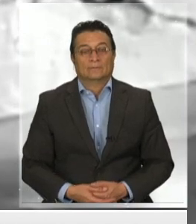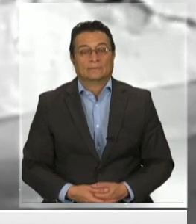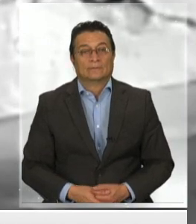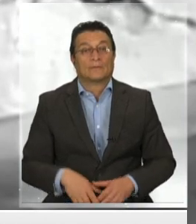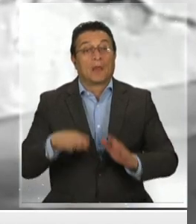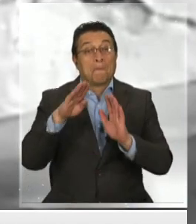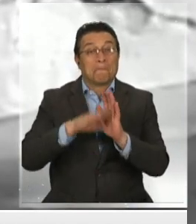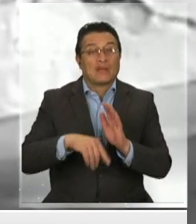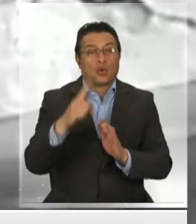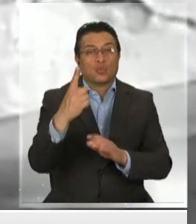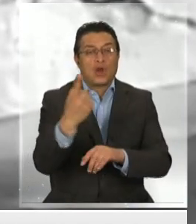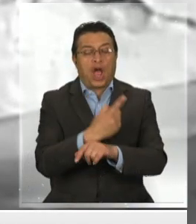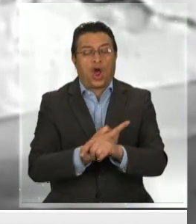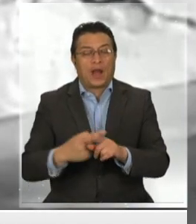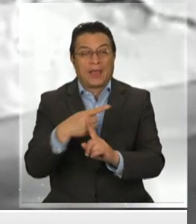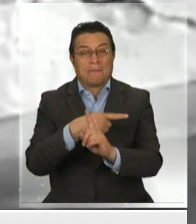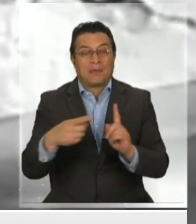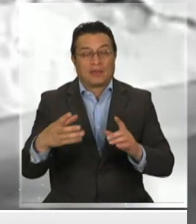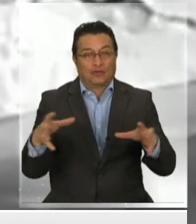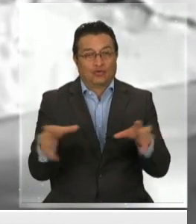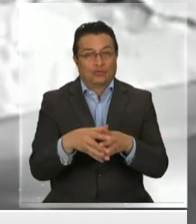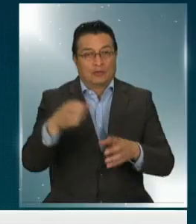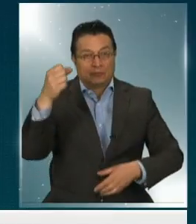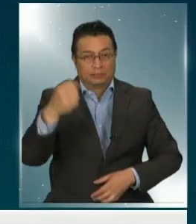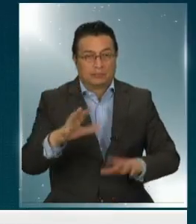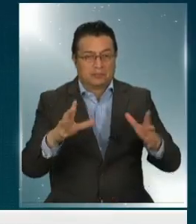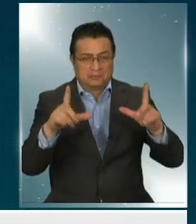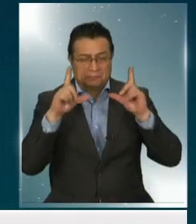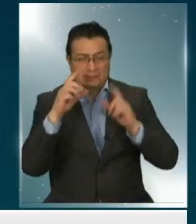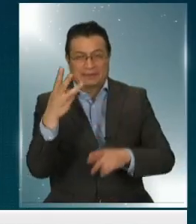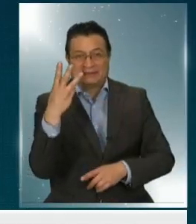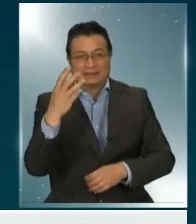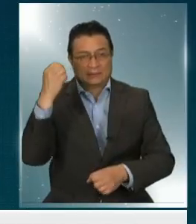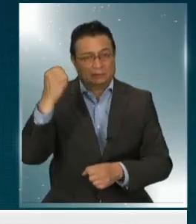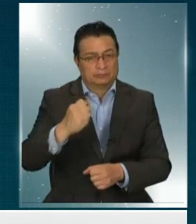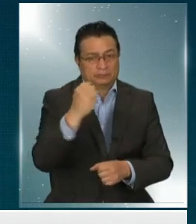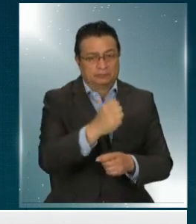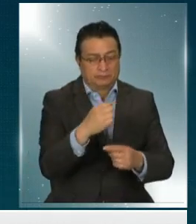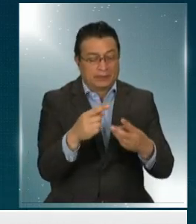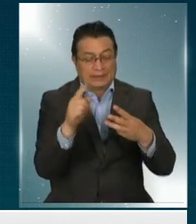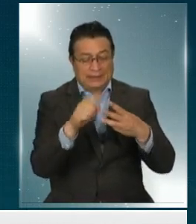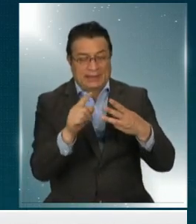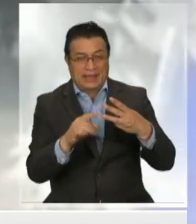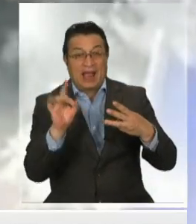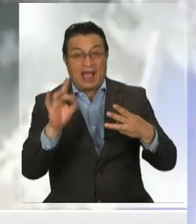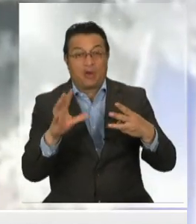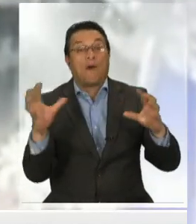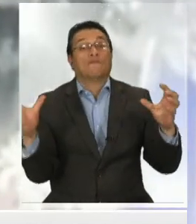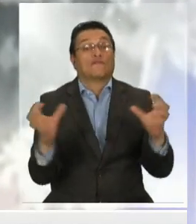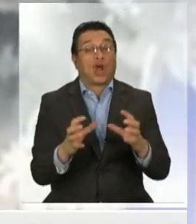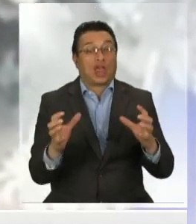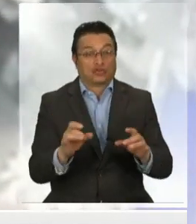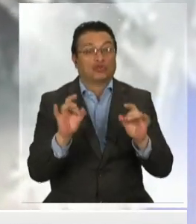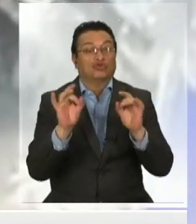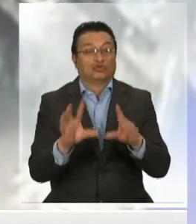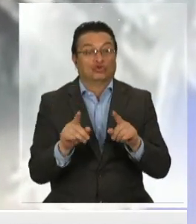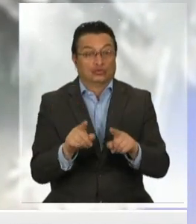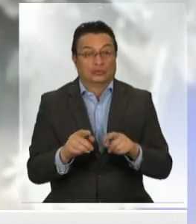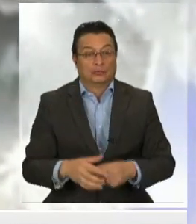Fue en menos de una hora y media que un grupo criminal protagonizó al menos 3 delitos, teniendo cada uno de ellos la violencia como denominador